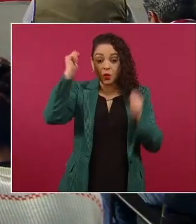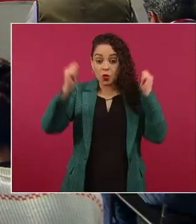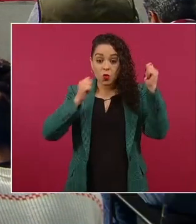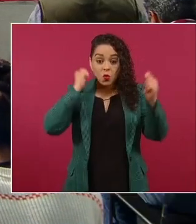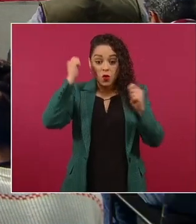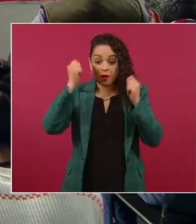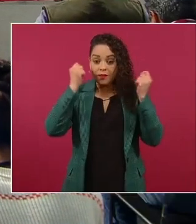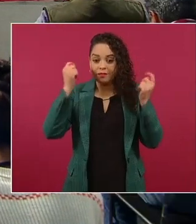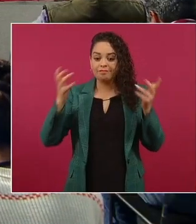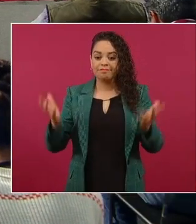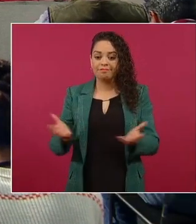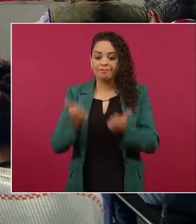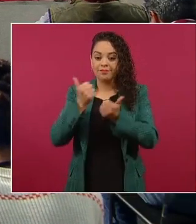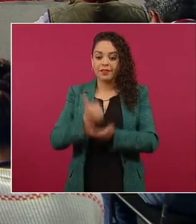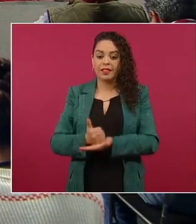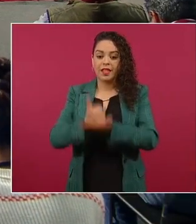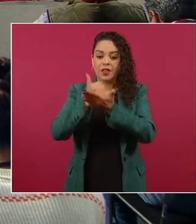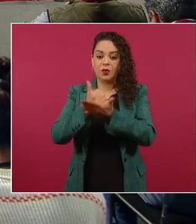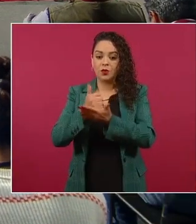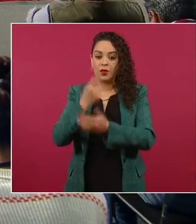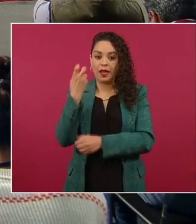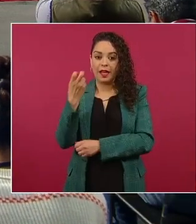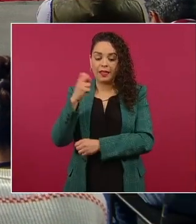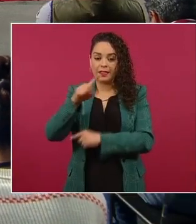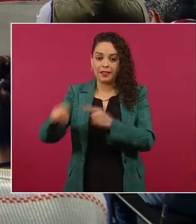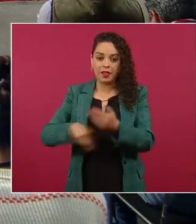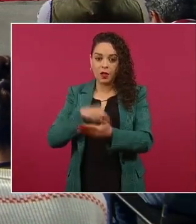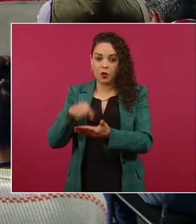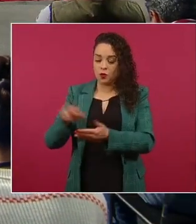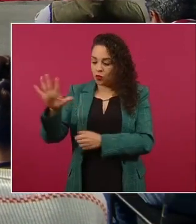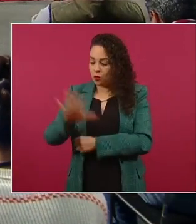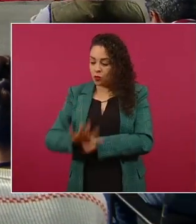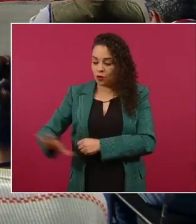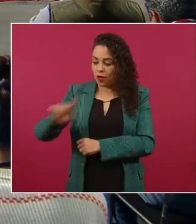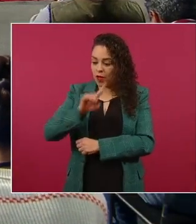yo sostengo que va